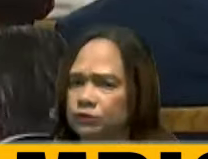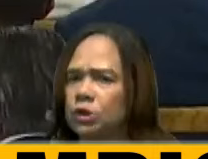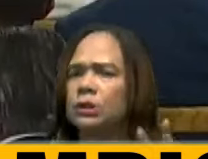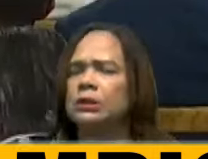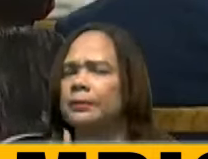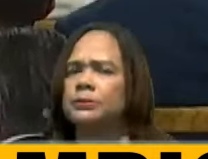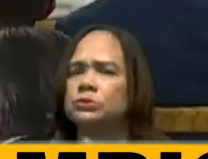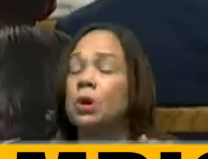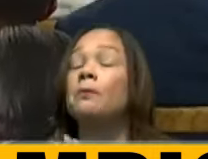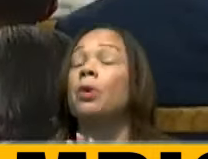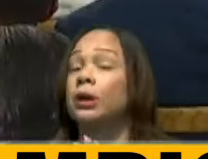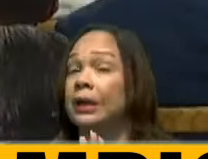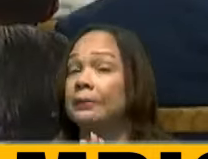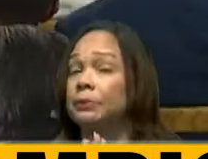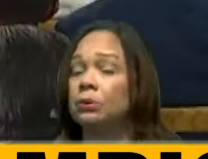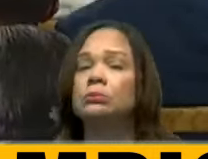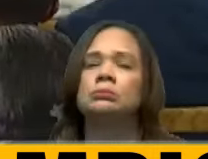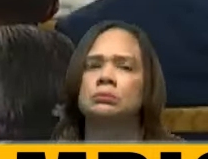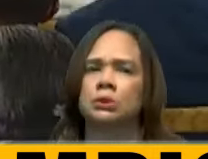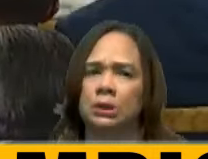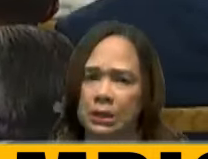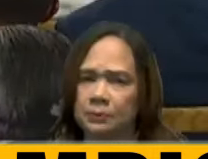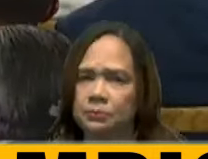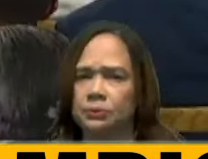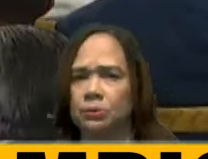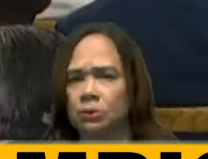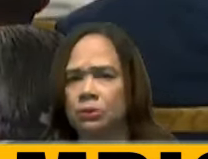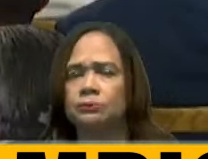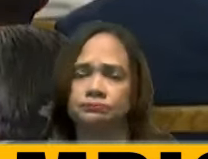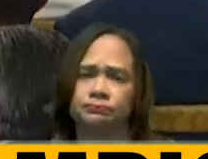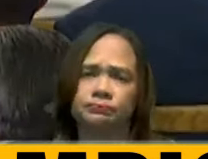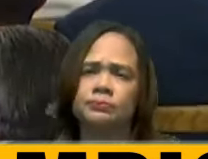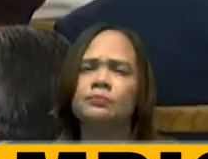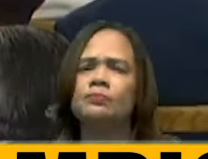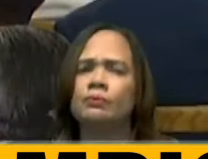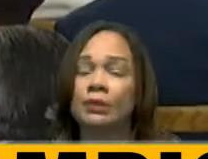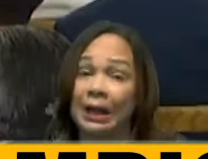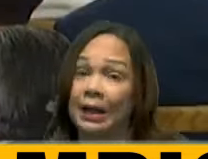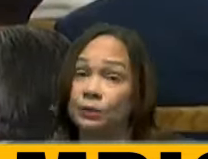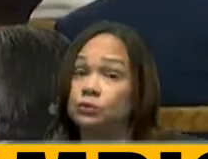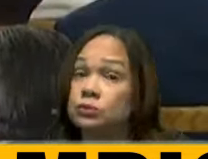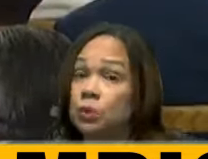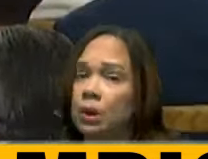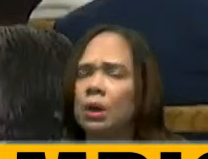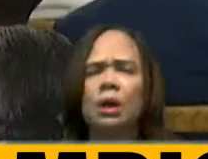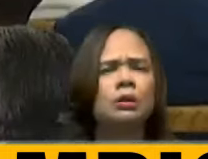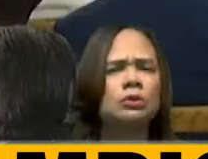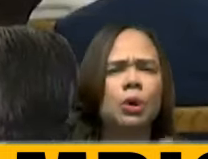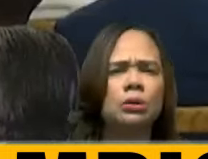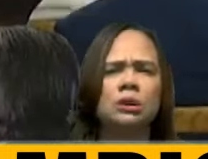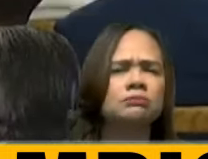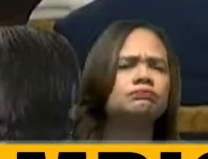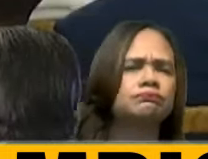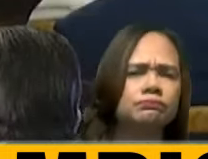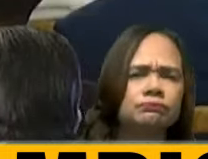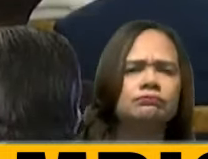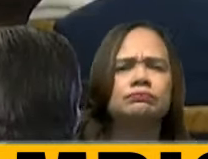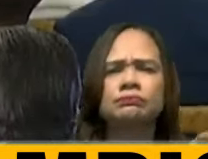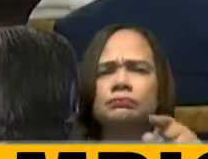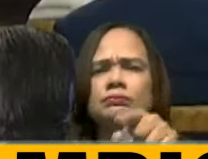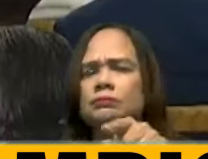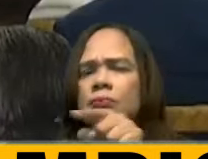población por ejemplo el inicio digamos que el inicio de del año escolar A dónde deben dirigirse